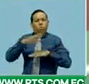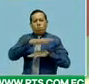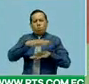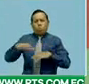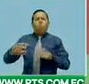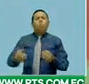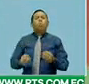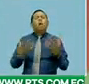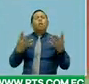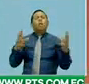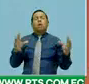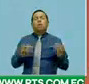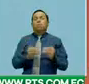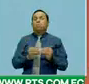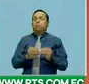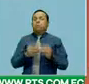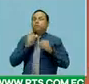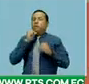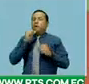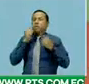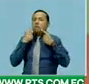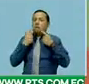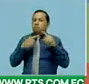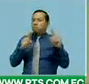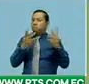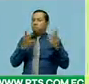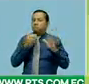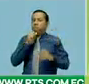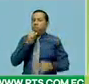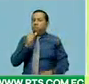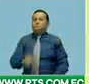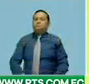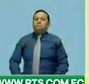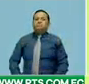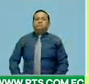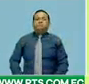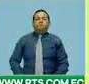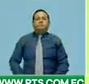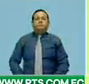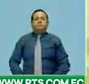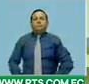del 2021 aún no es pública, informó Priscila Cadena.